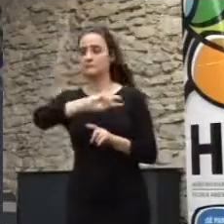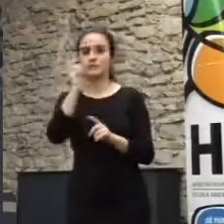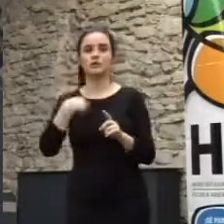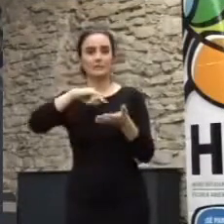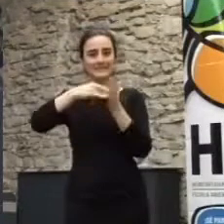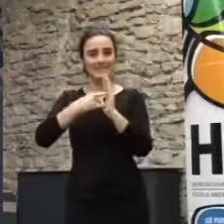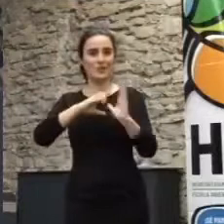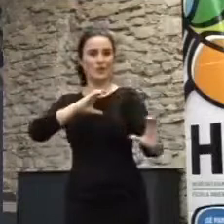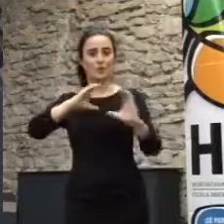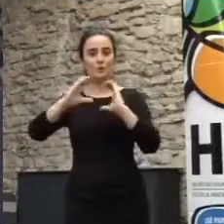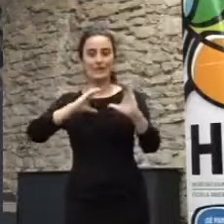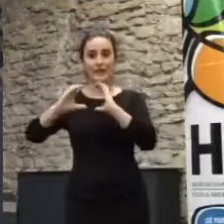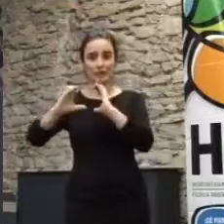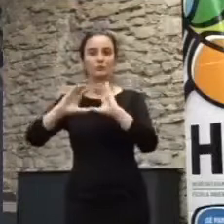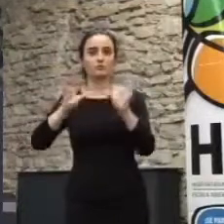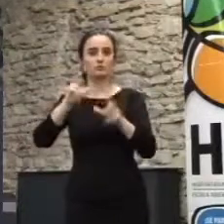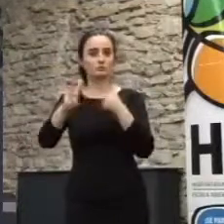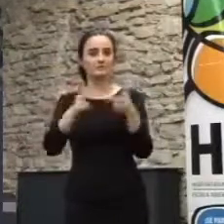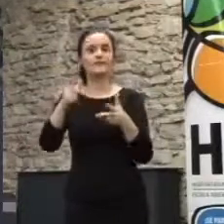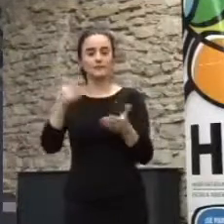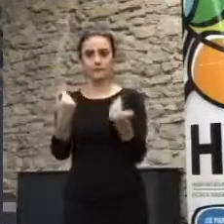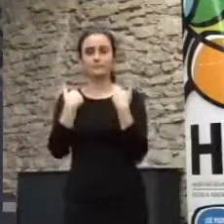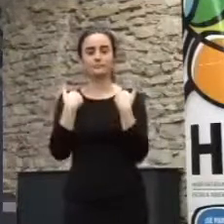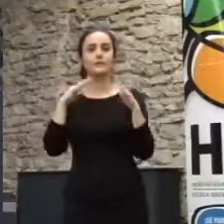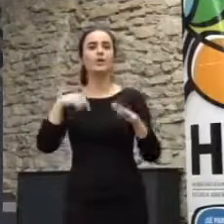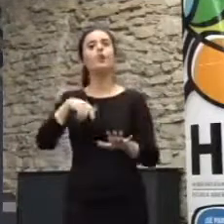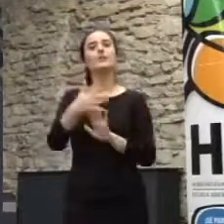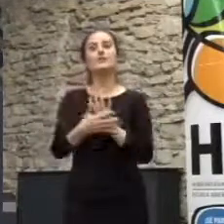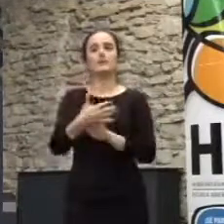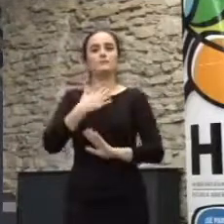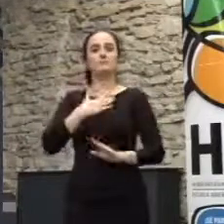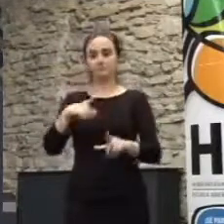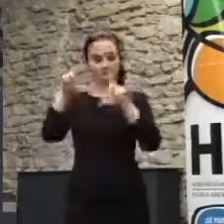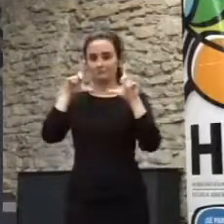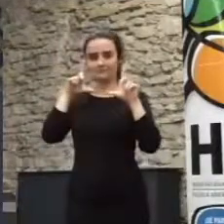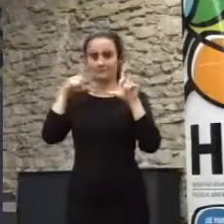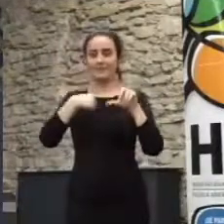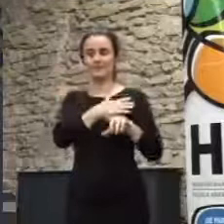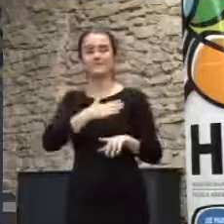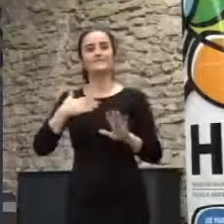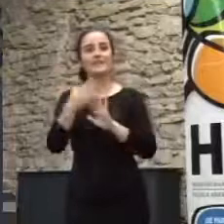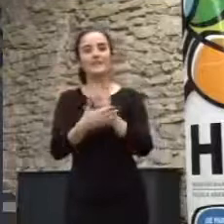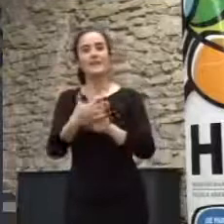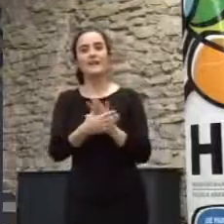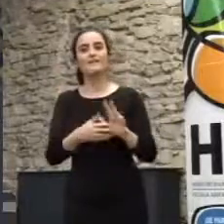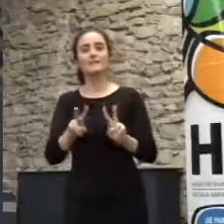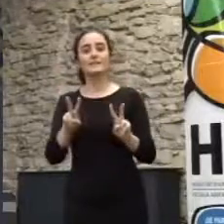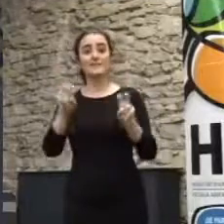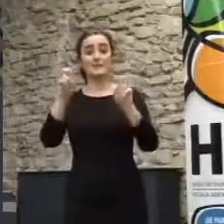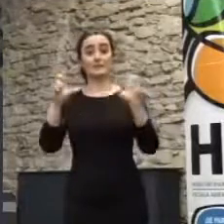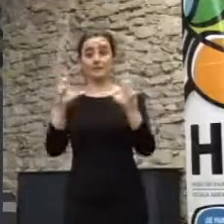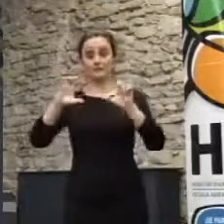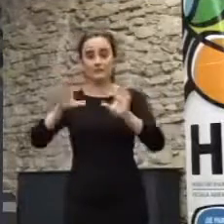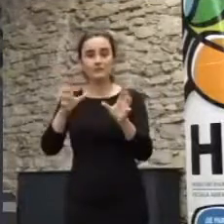de comunicación del Consejo de la Junta de Euskadi. Pero bueno, no me toca hoy hablar de mí misma, ¿no? Voy a venir a hablar también de la influencia de los medios de comunicación